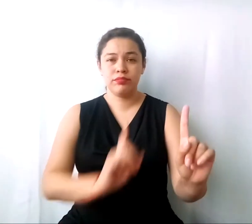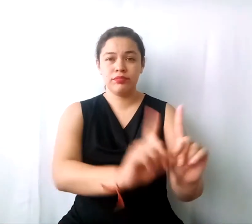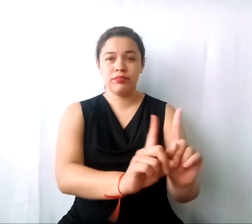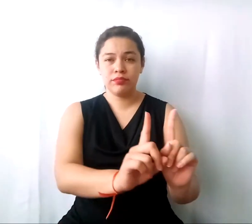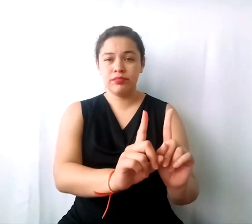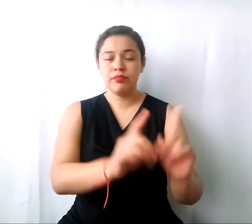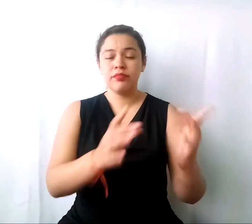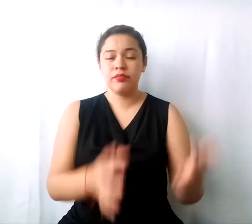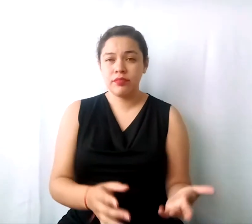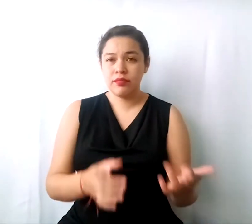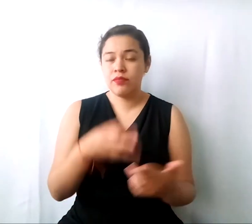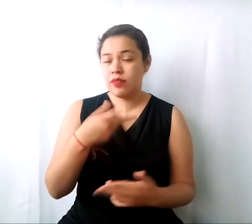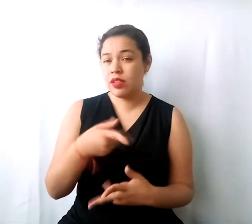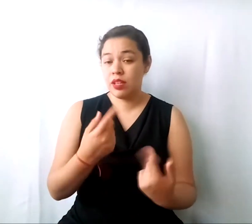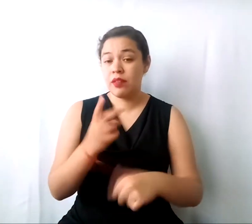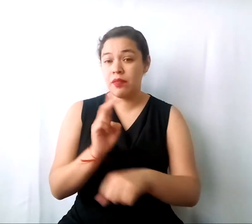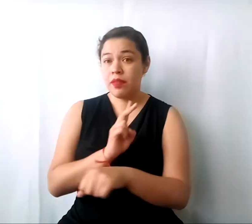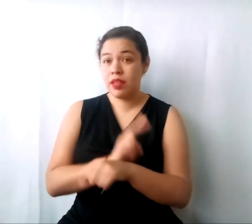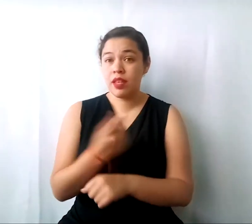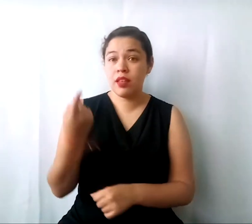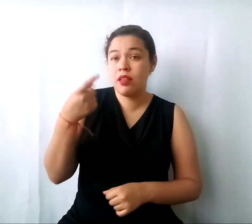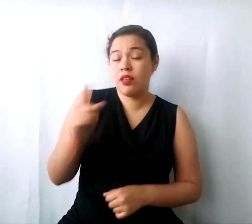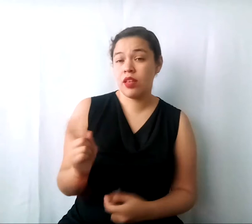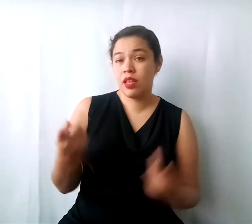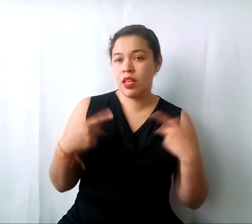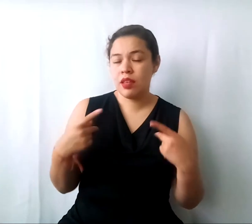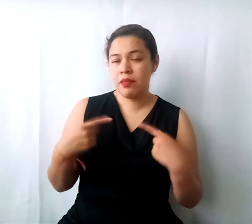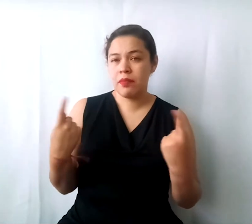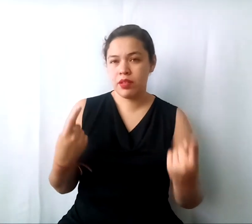materialmente están bajo la supervisión y órdenes del cliente.